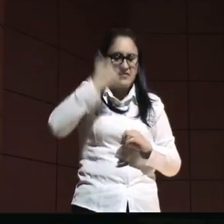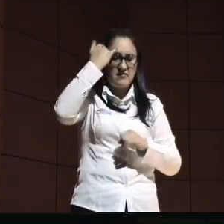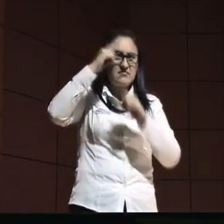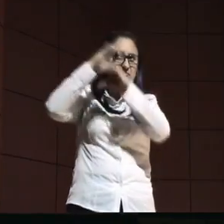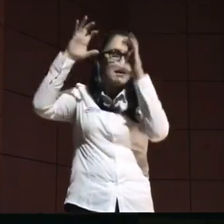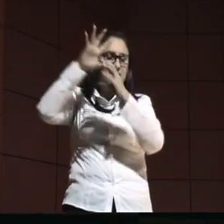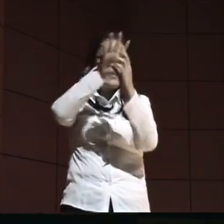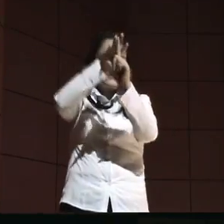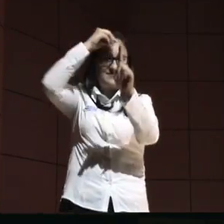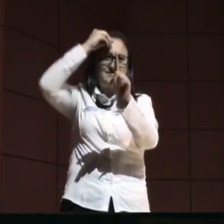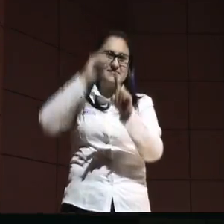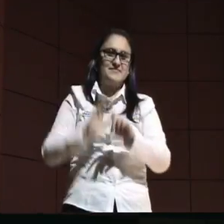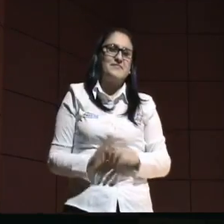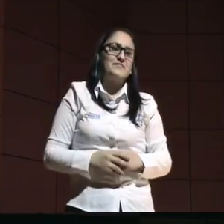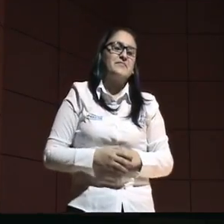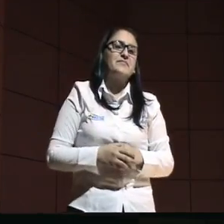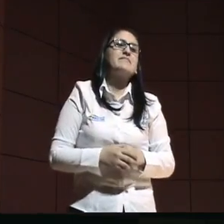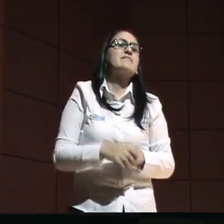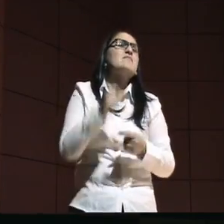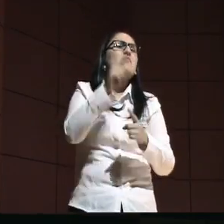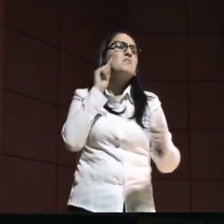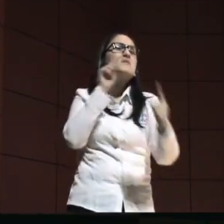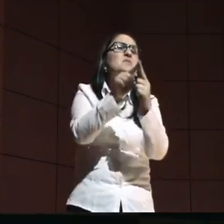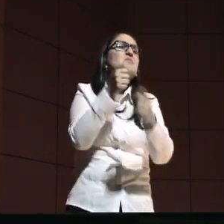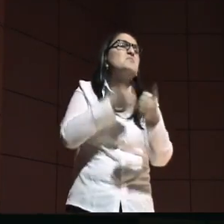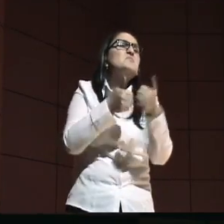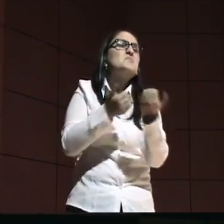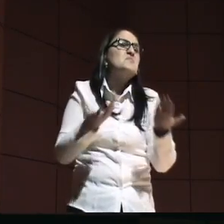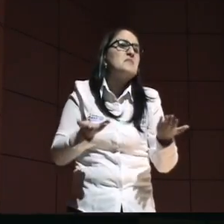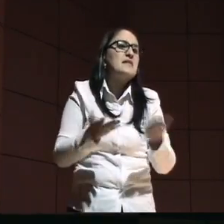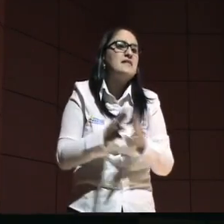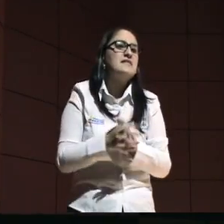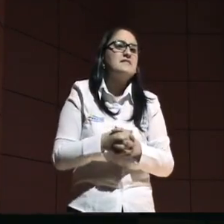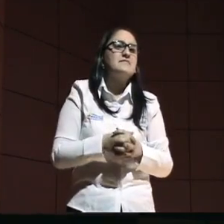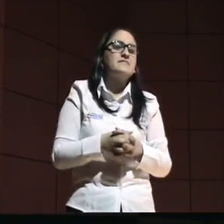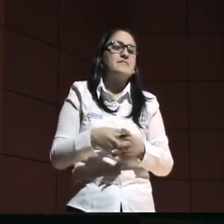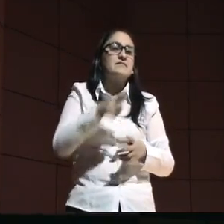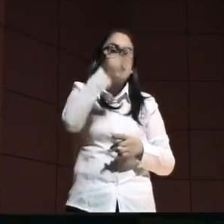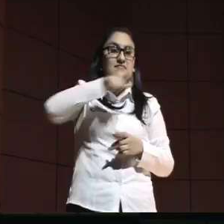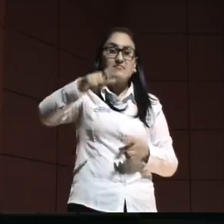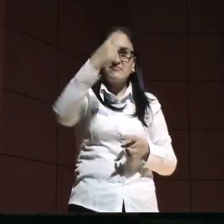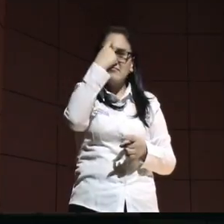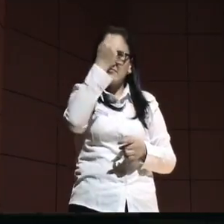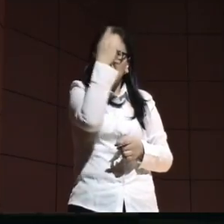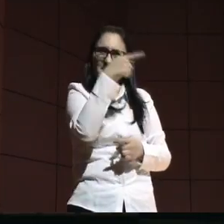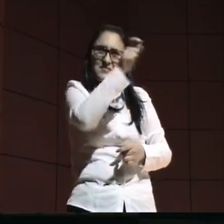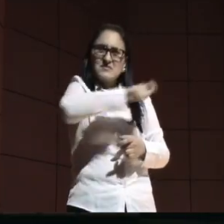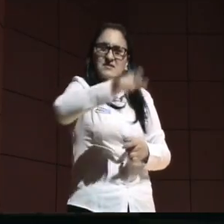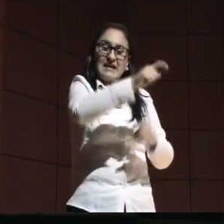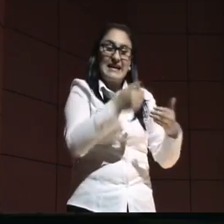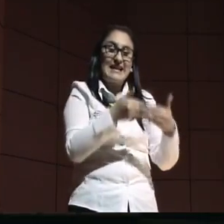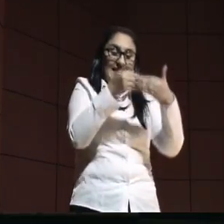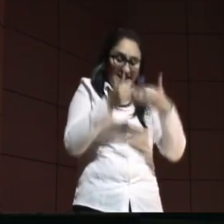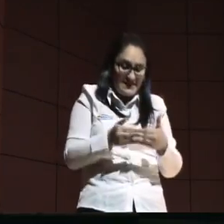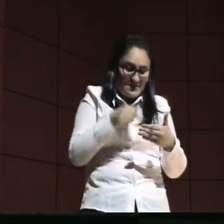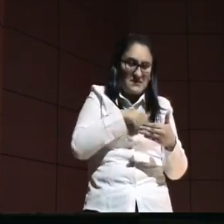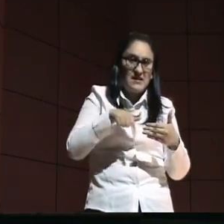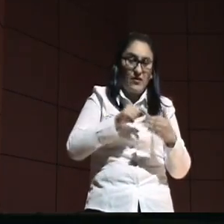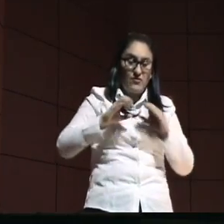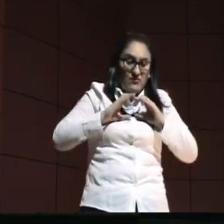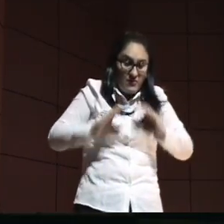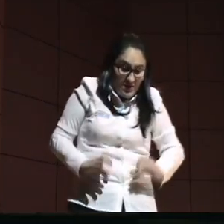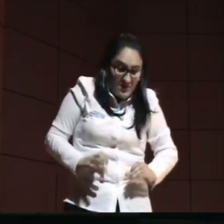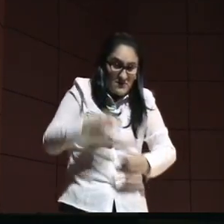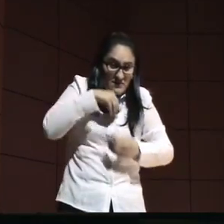imaginario social. ¿Cuál es el objetivo? Darle a entender a las personas que la discapacidad no la tienen los